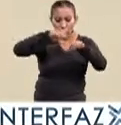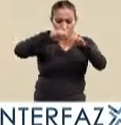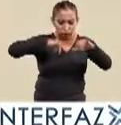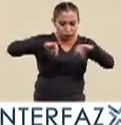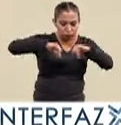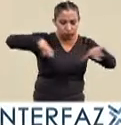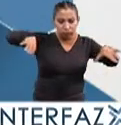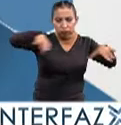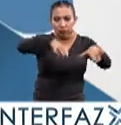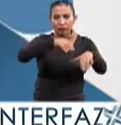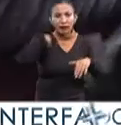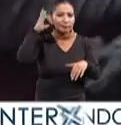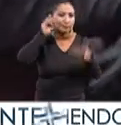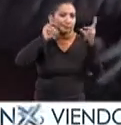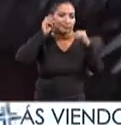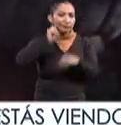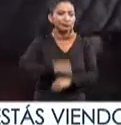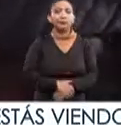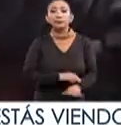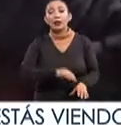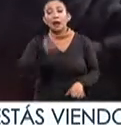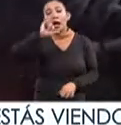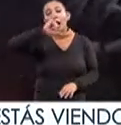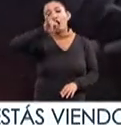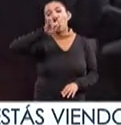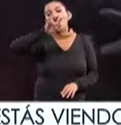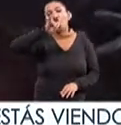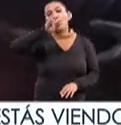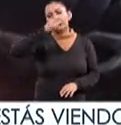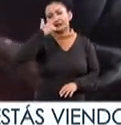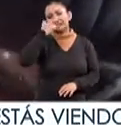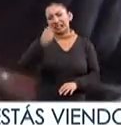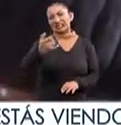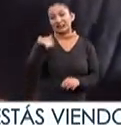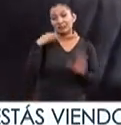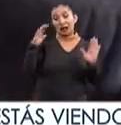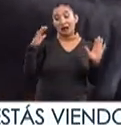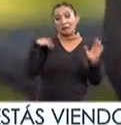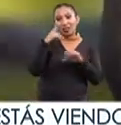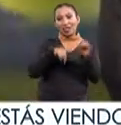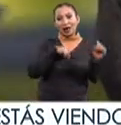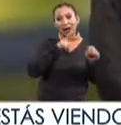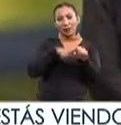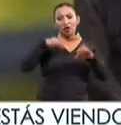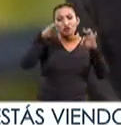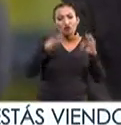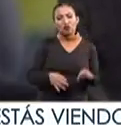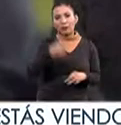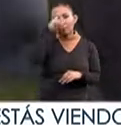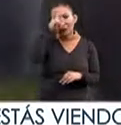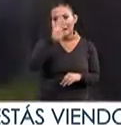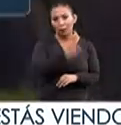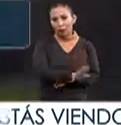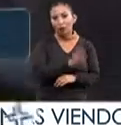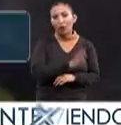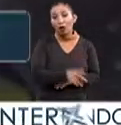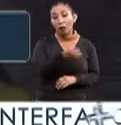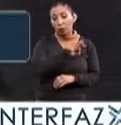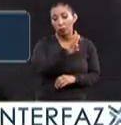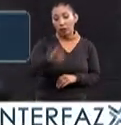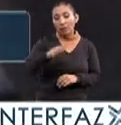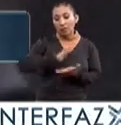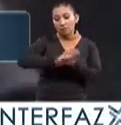y audios. El ajolote es un curioso y extraordinario animal originario de México y que